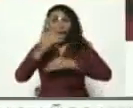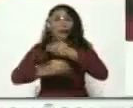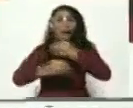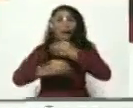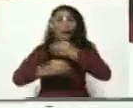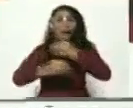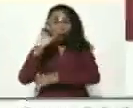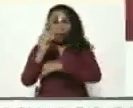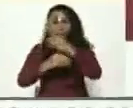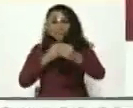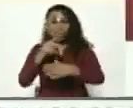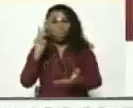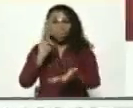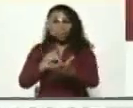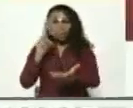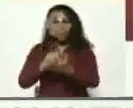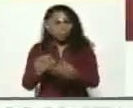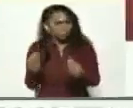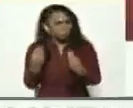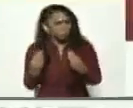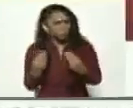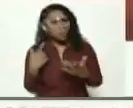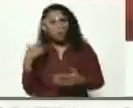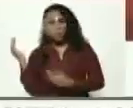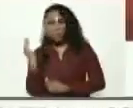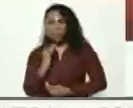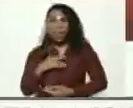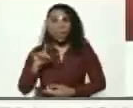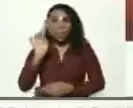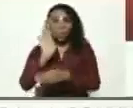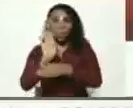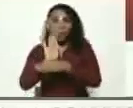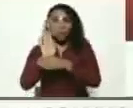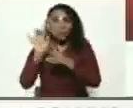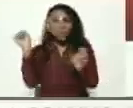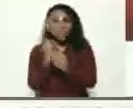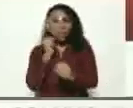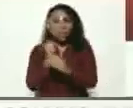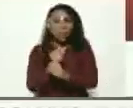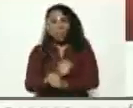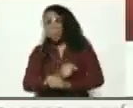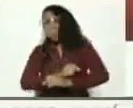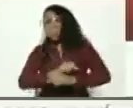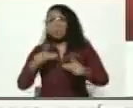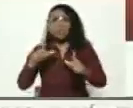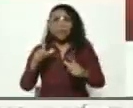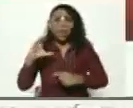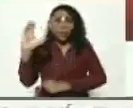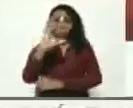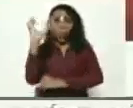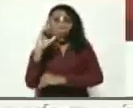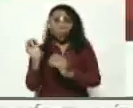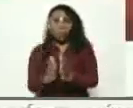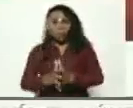retrato de presencia para que viniera a cuidar su obra máxima, la de Colombia la Grande.